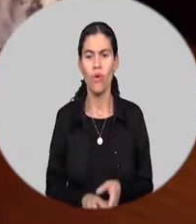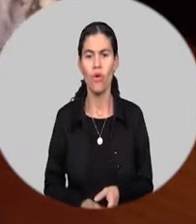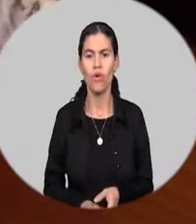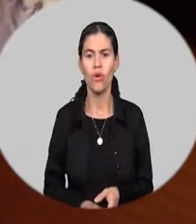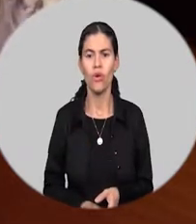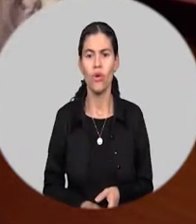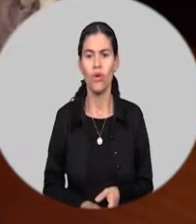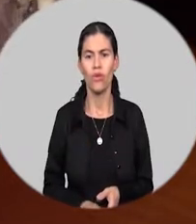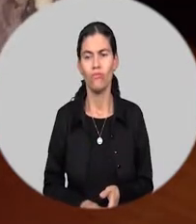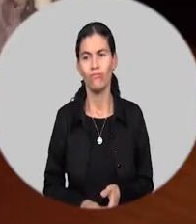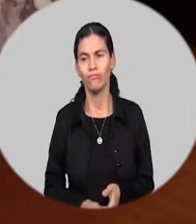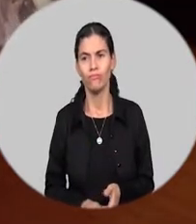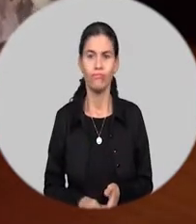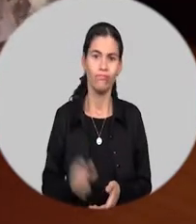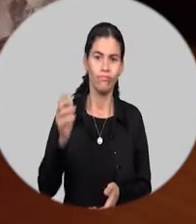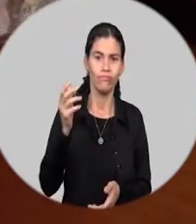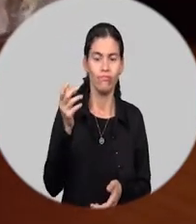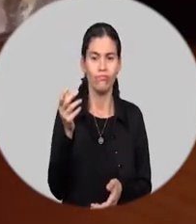digámosle que no